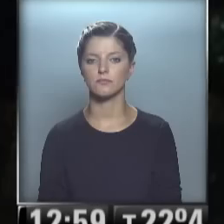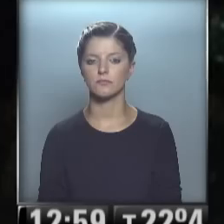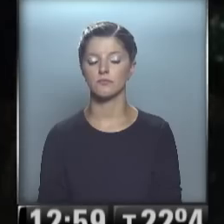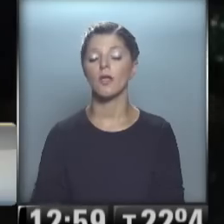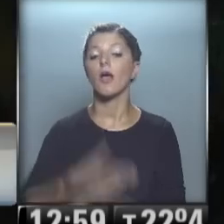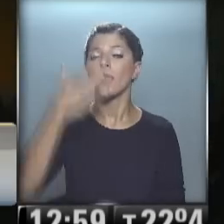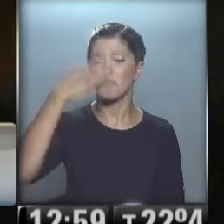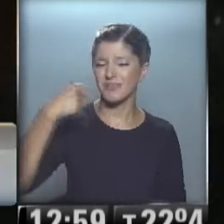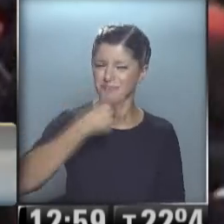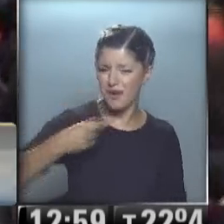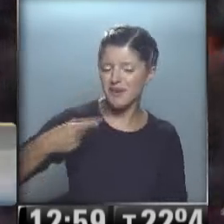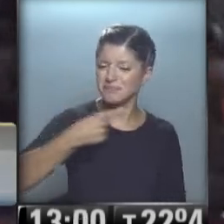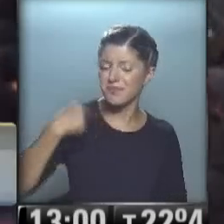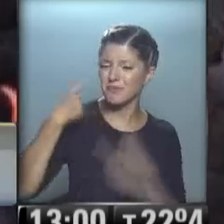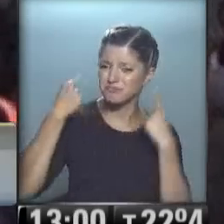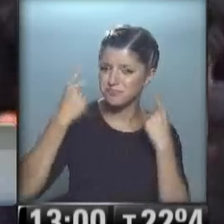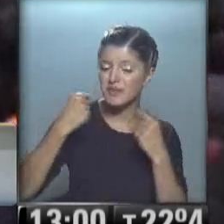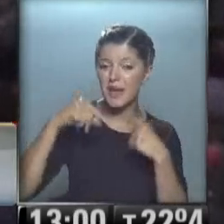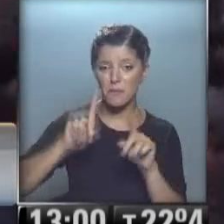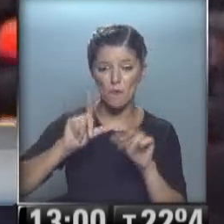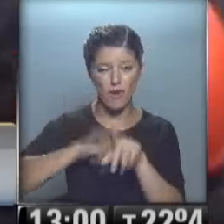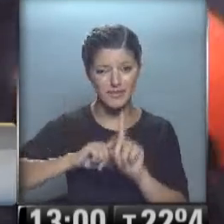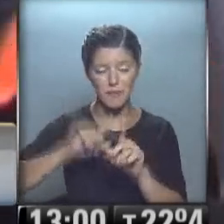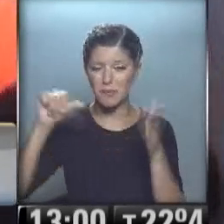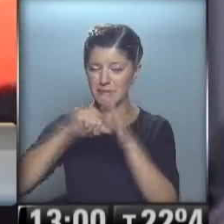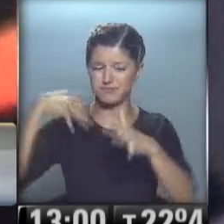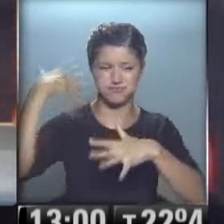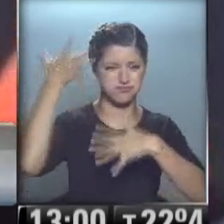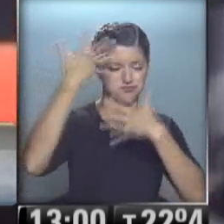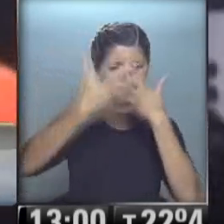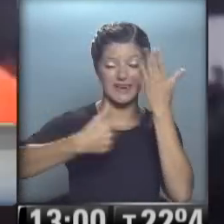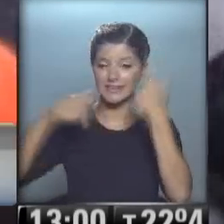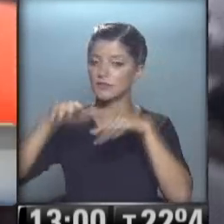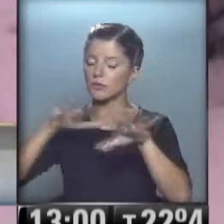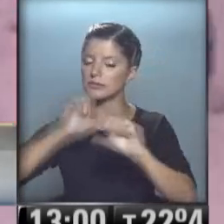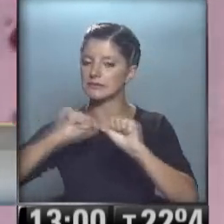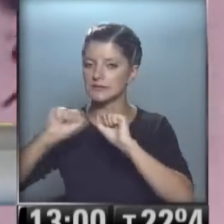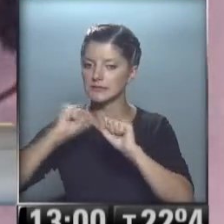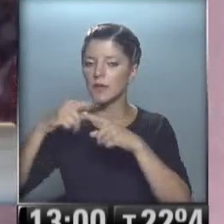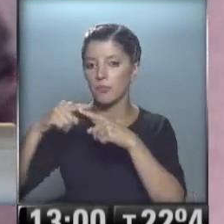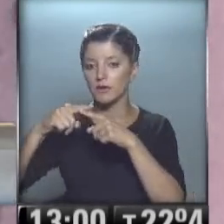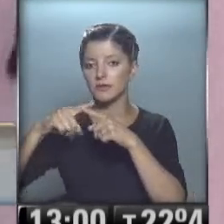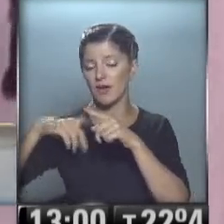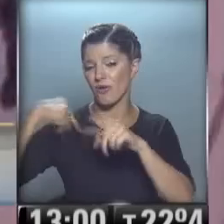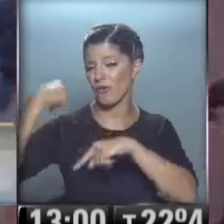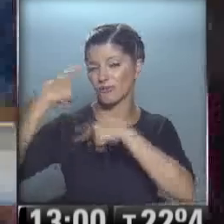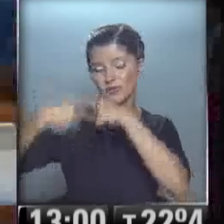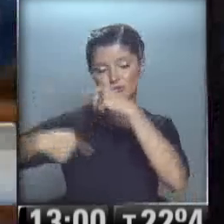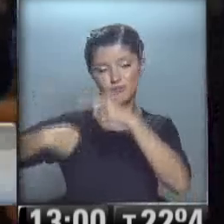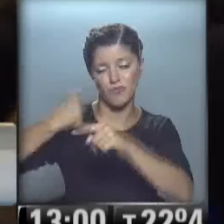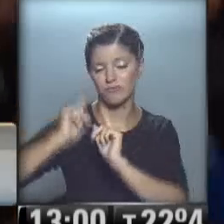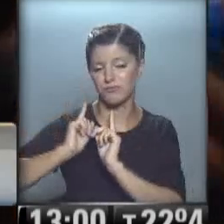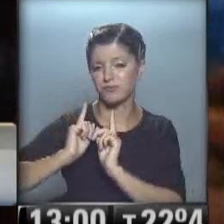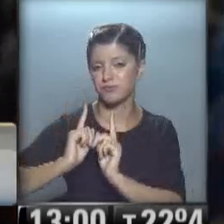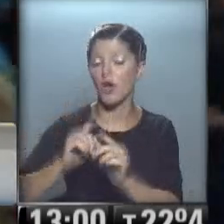Tras varias semanas de protestas y con el país convulsionado, la crisis política en Ucrania aún no se resolvió, pese